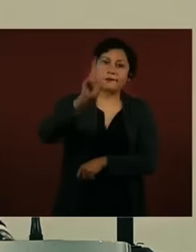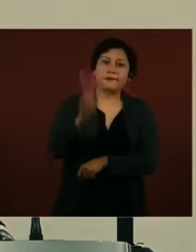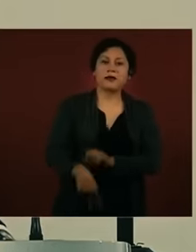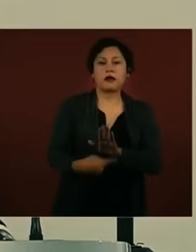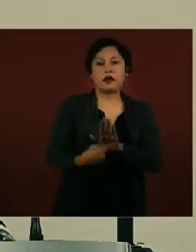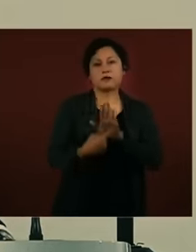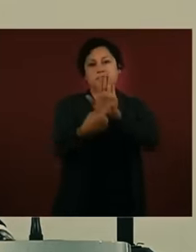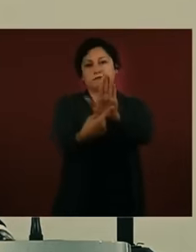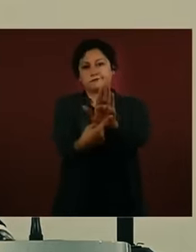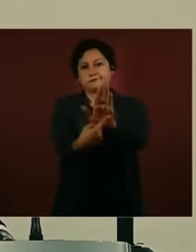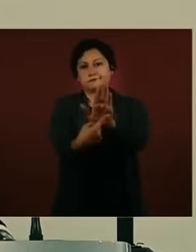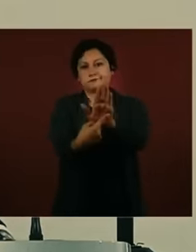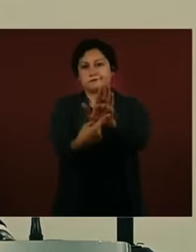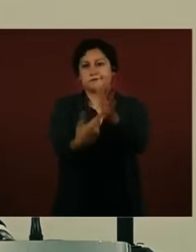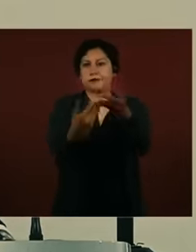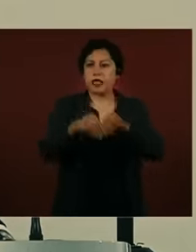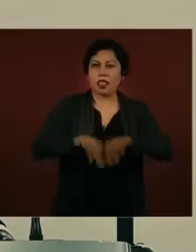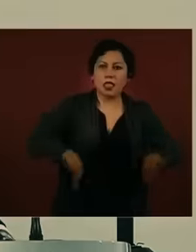No